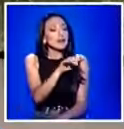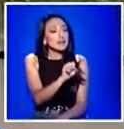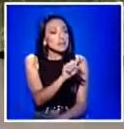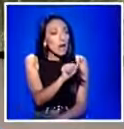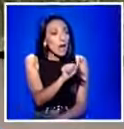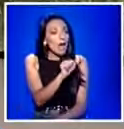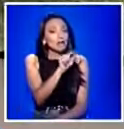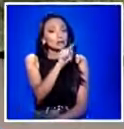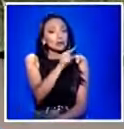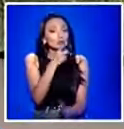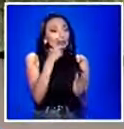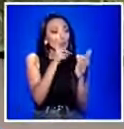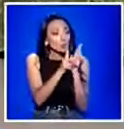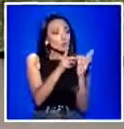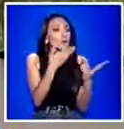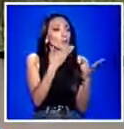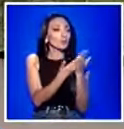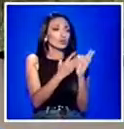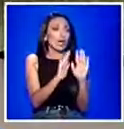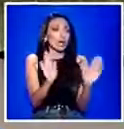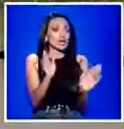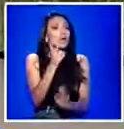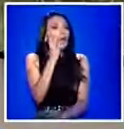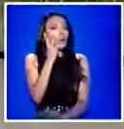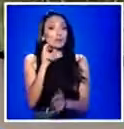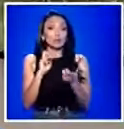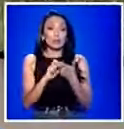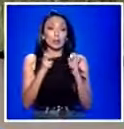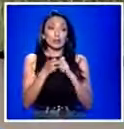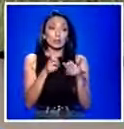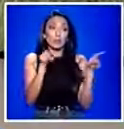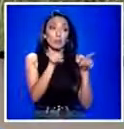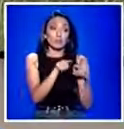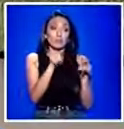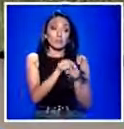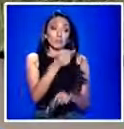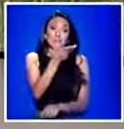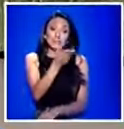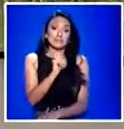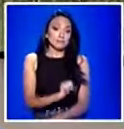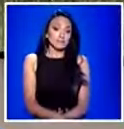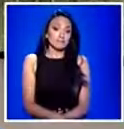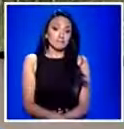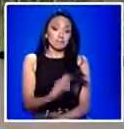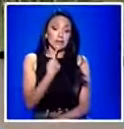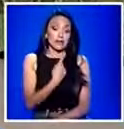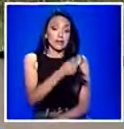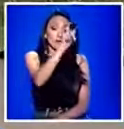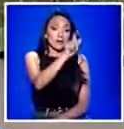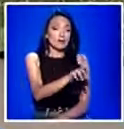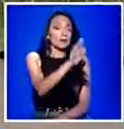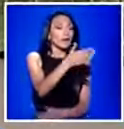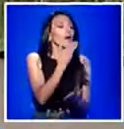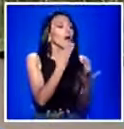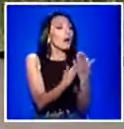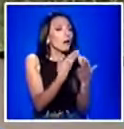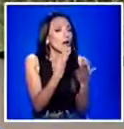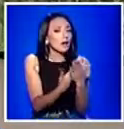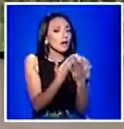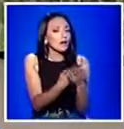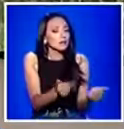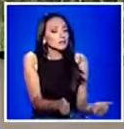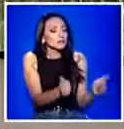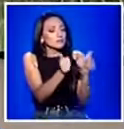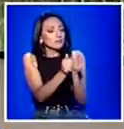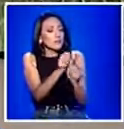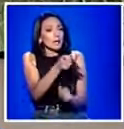denuncia. Estamos viendo que este es un problema que se repite en otros sectores de la capital, lo que nos dice nuestra vecina Pérez. Gracias por formar parte de nuestro